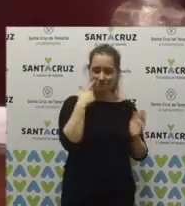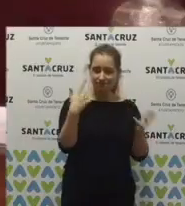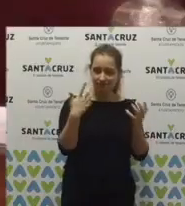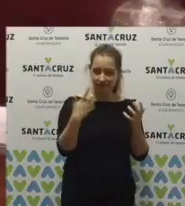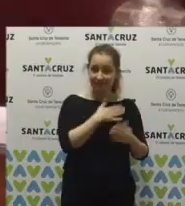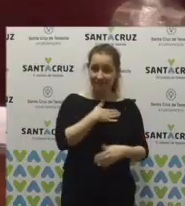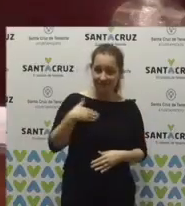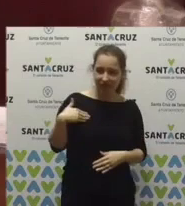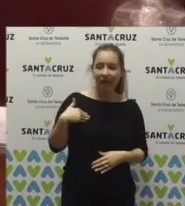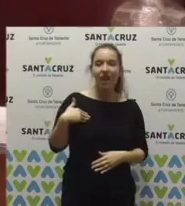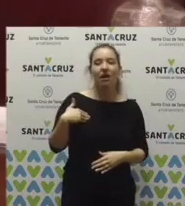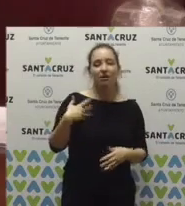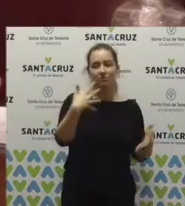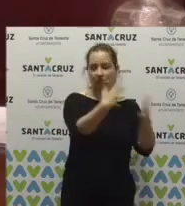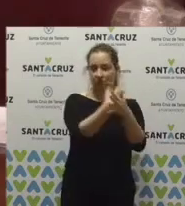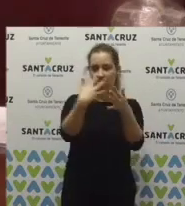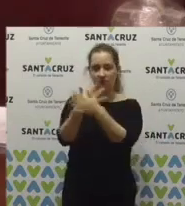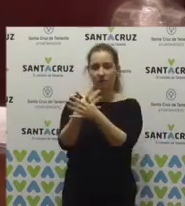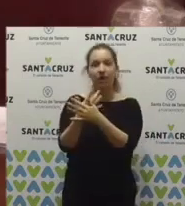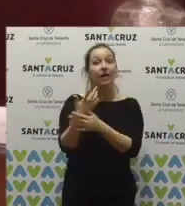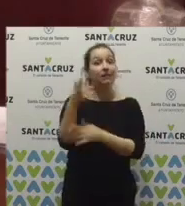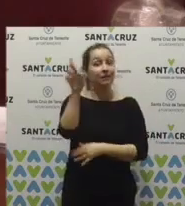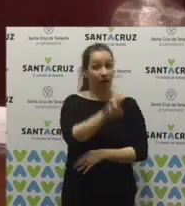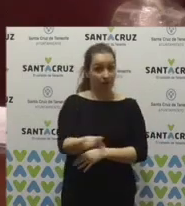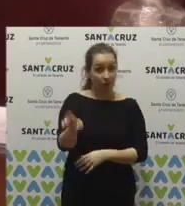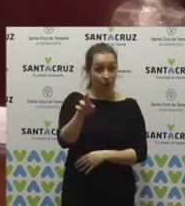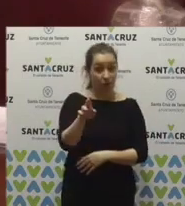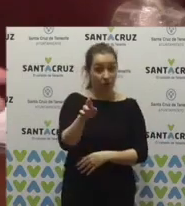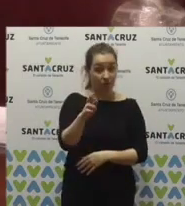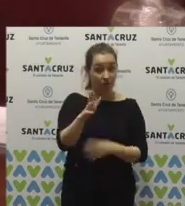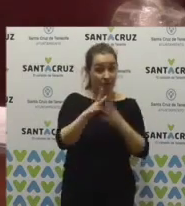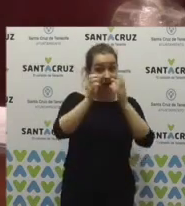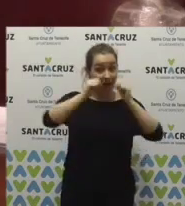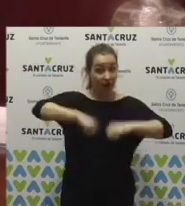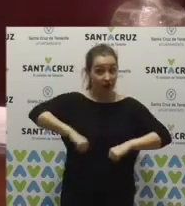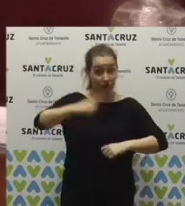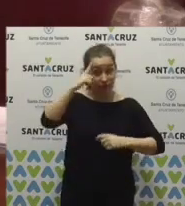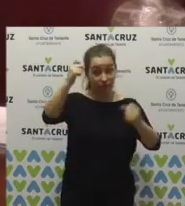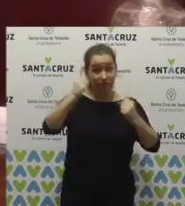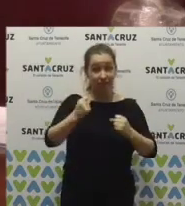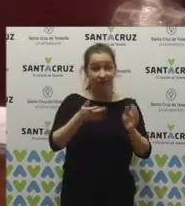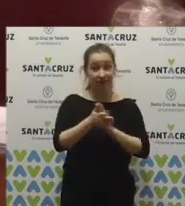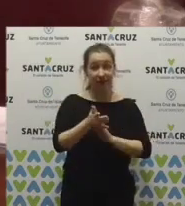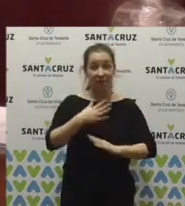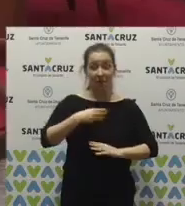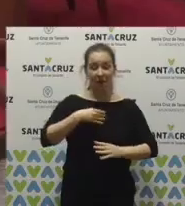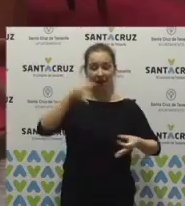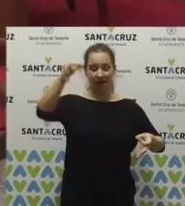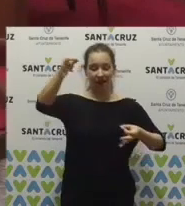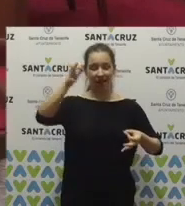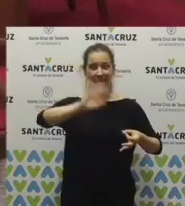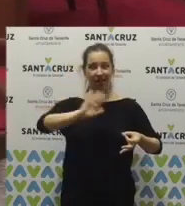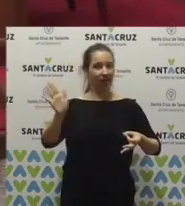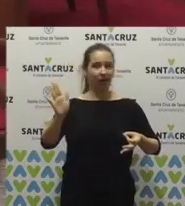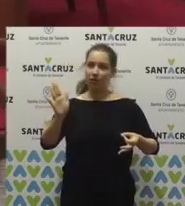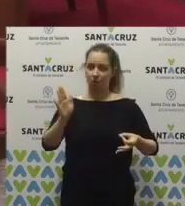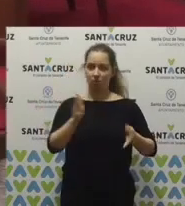de este acuerdo institucional que insisto no es un folio don guillermo